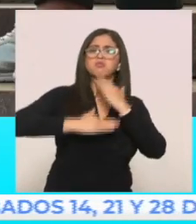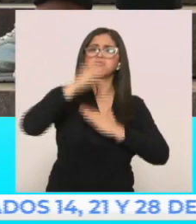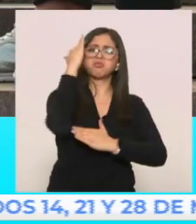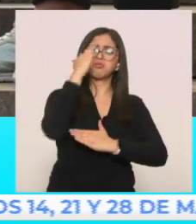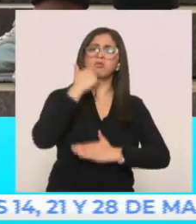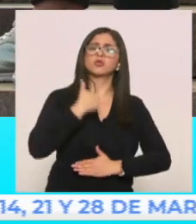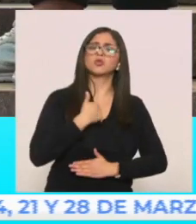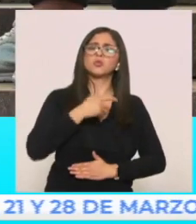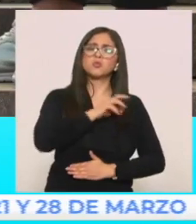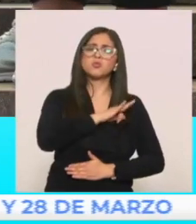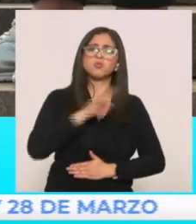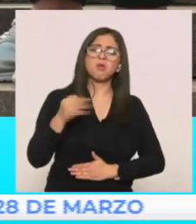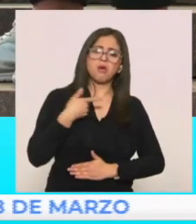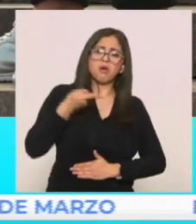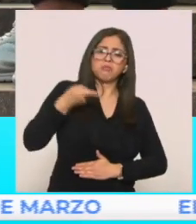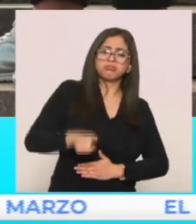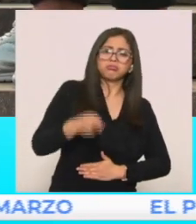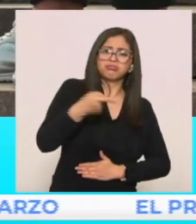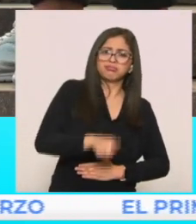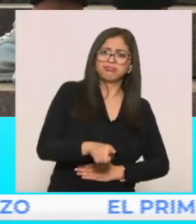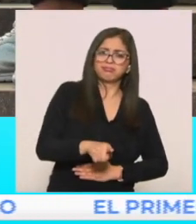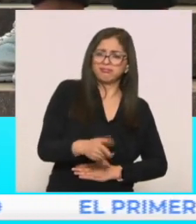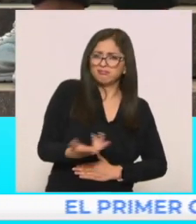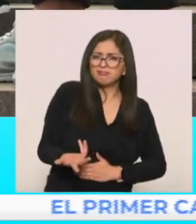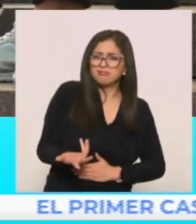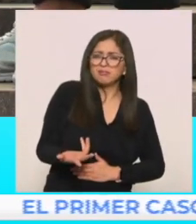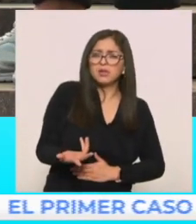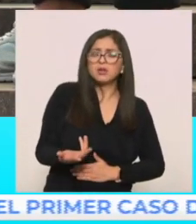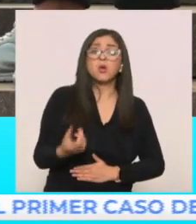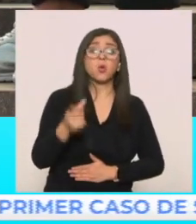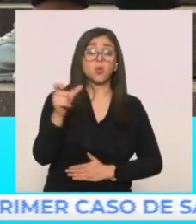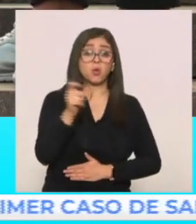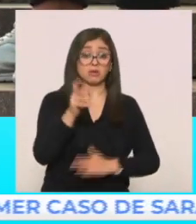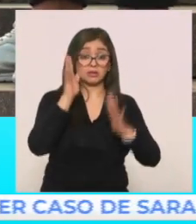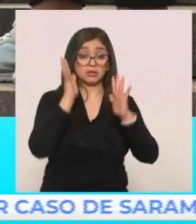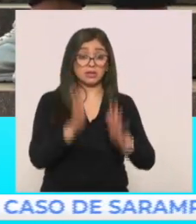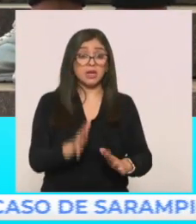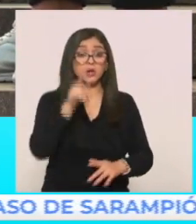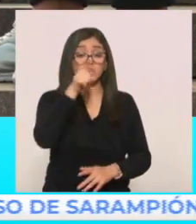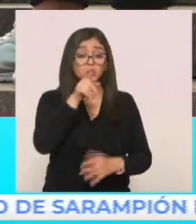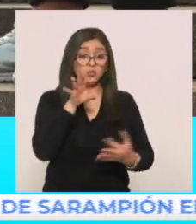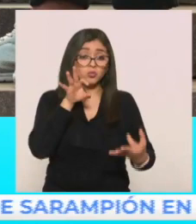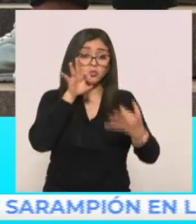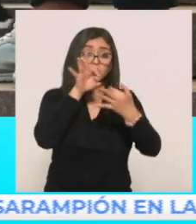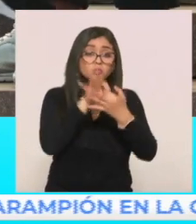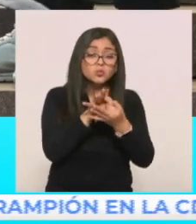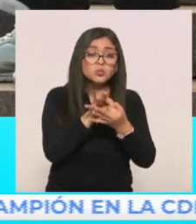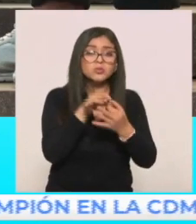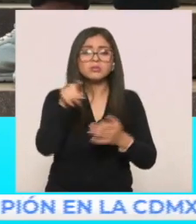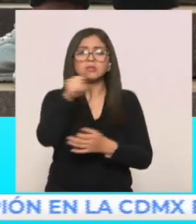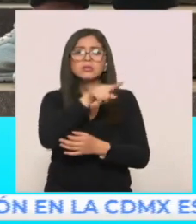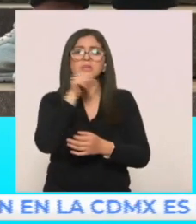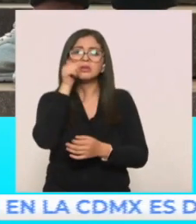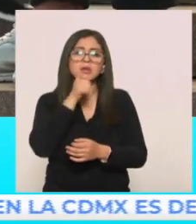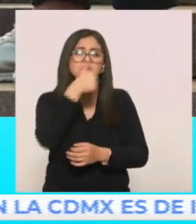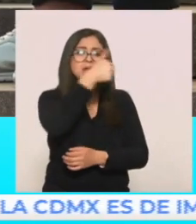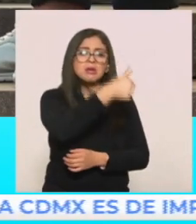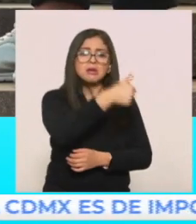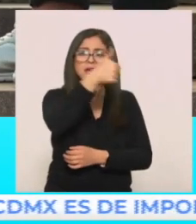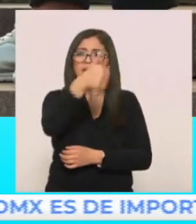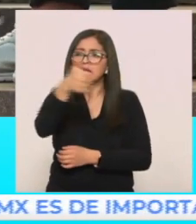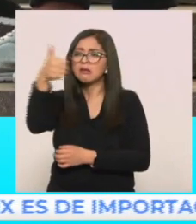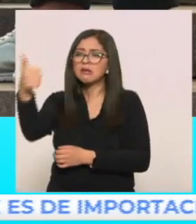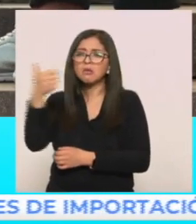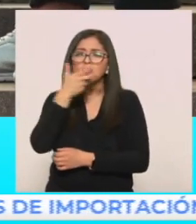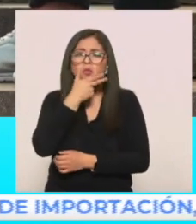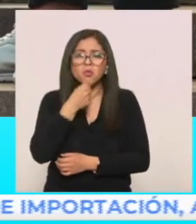puedo imponerme. Claro. Entonces, cuando lo llevas a la práctica de una manera muy cercana, que cada sujeto, cada hombre, pueda